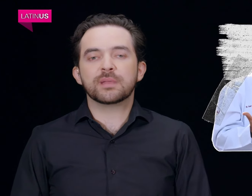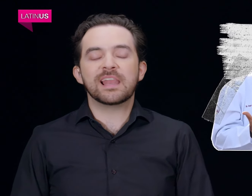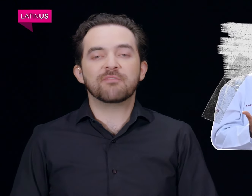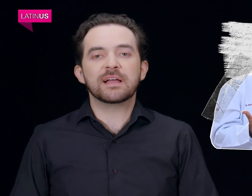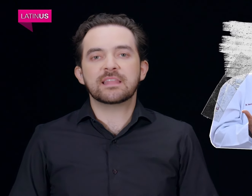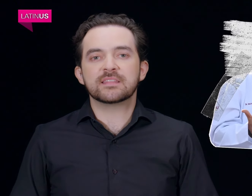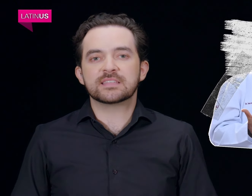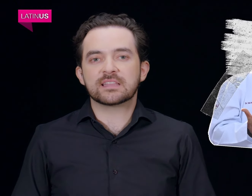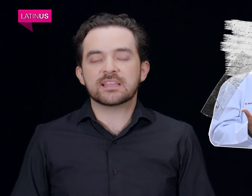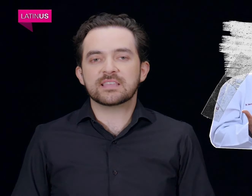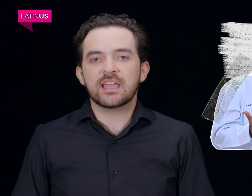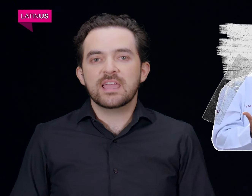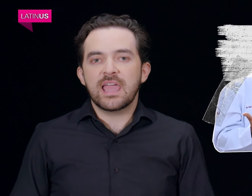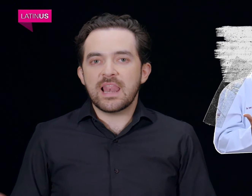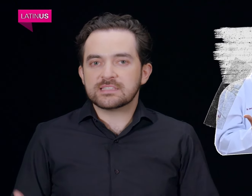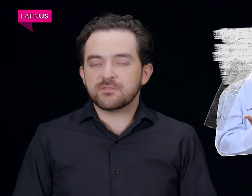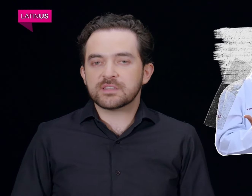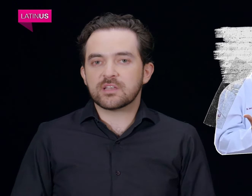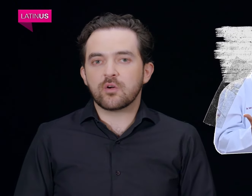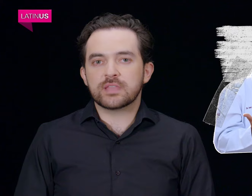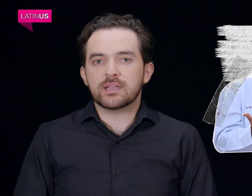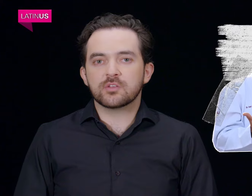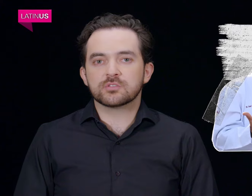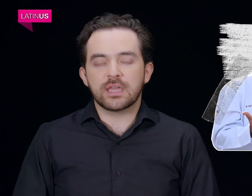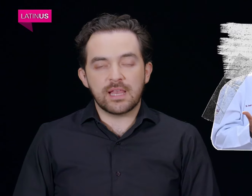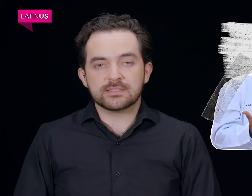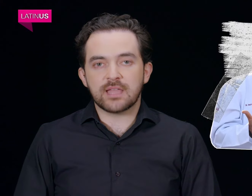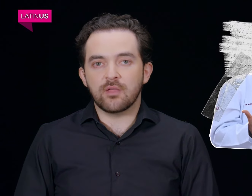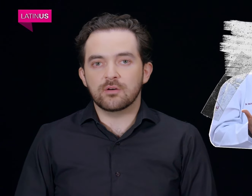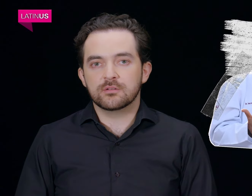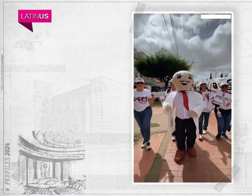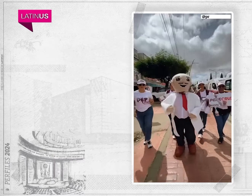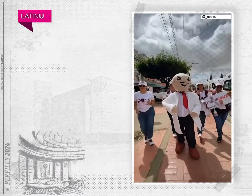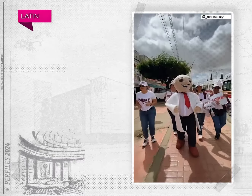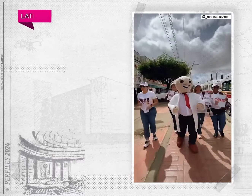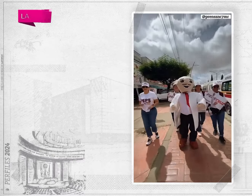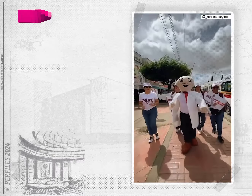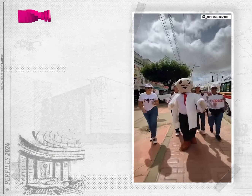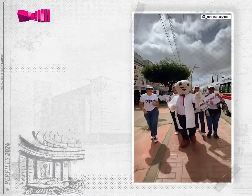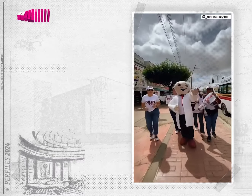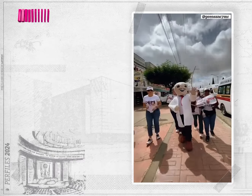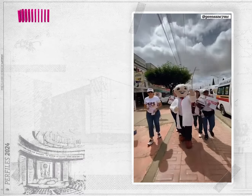cuestionarlo sobre la falta de certeza en las cifras de contagios en el estado.